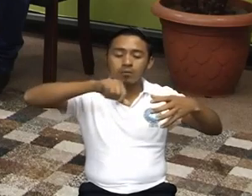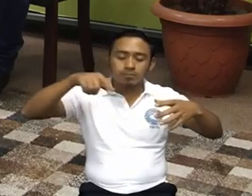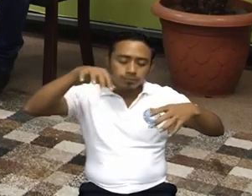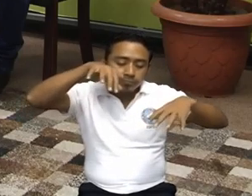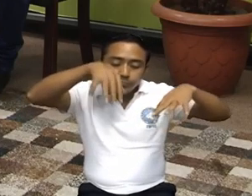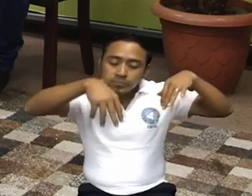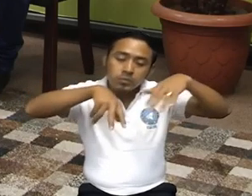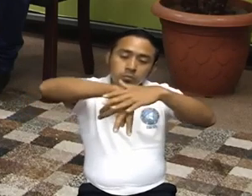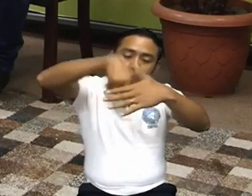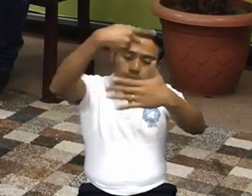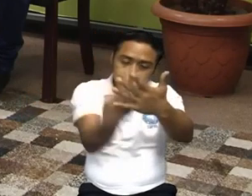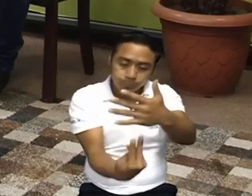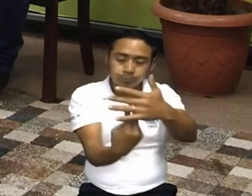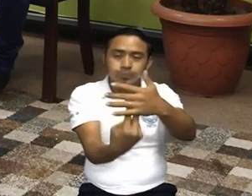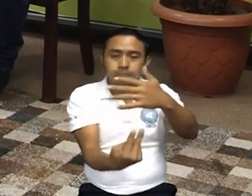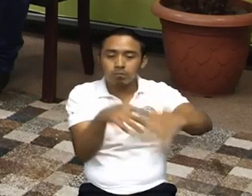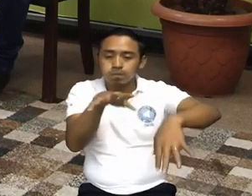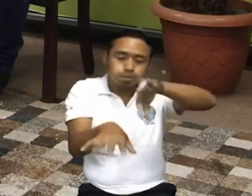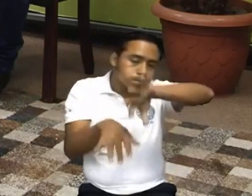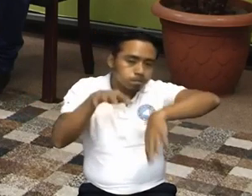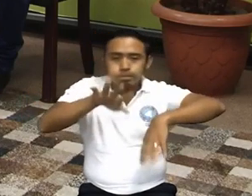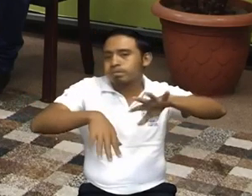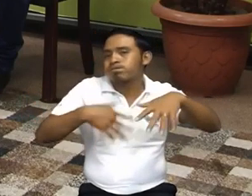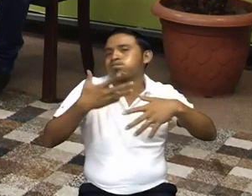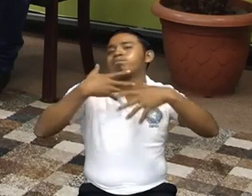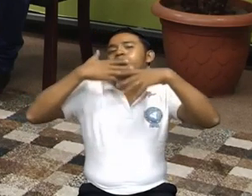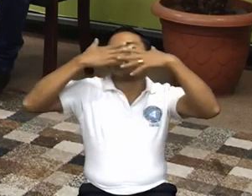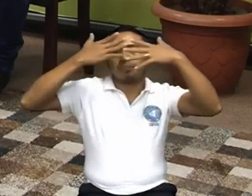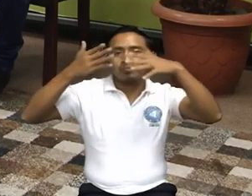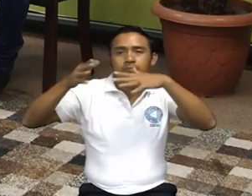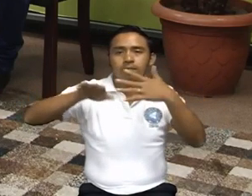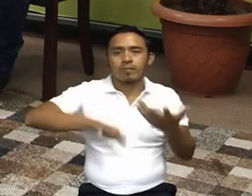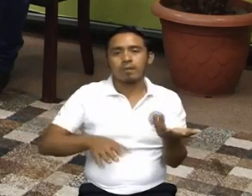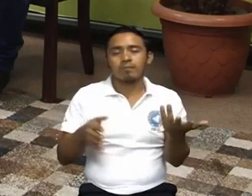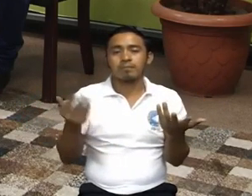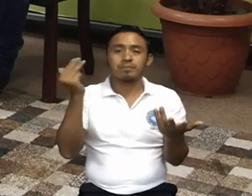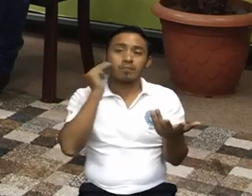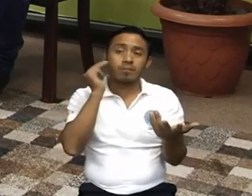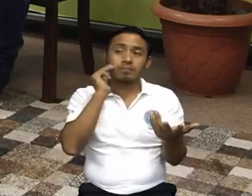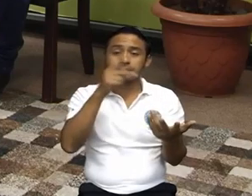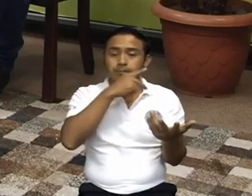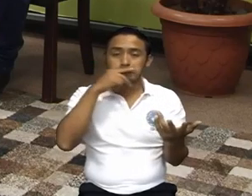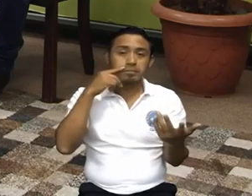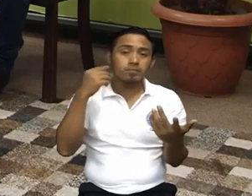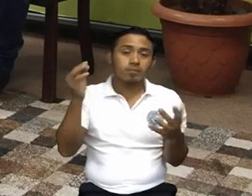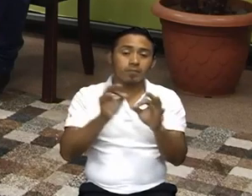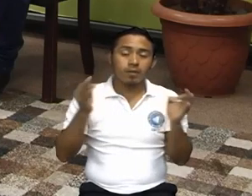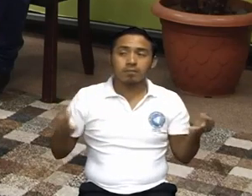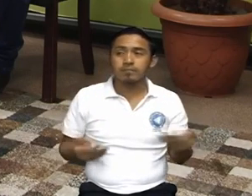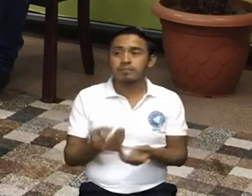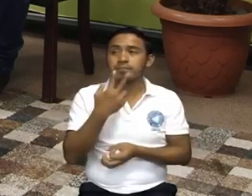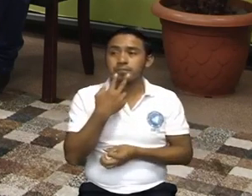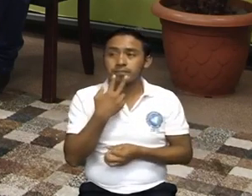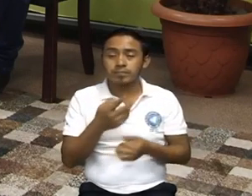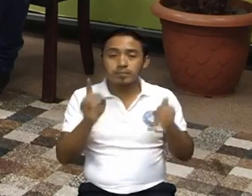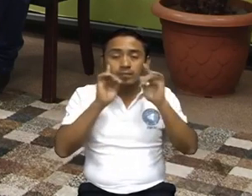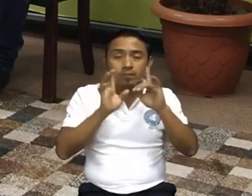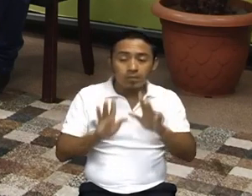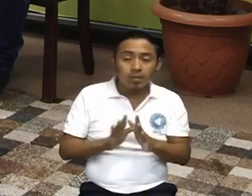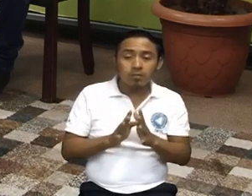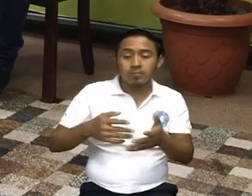ahogó en un balde con agua. A veces las madres, los padres de familia no tienen cuidado en este aspecto,